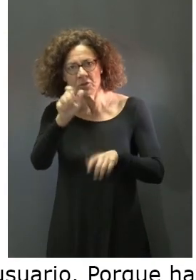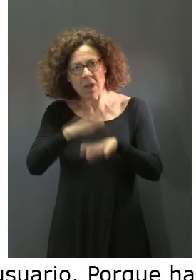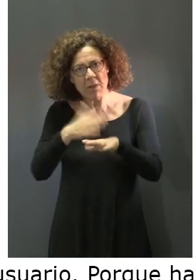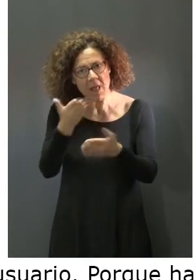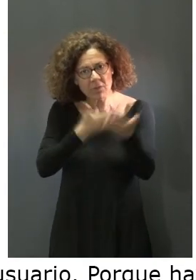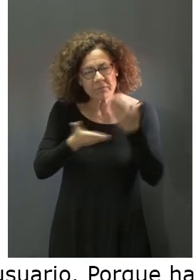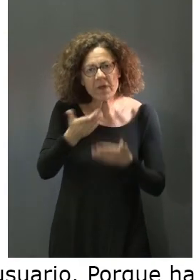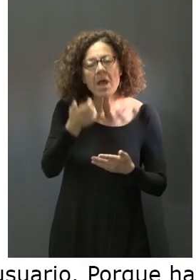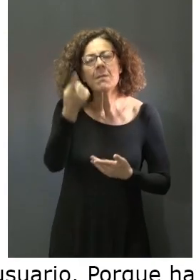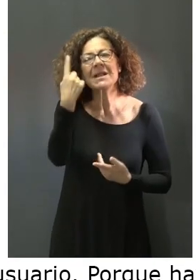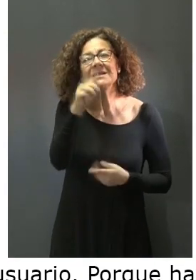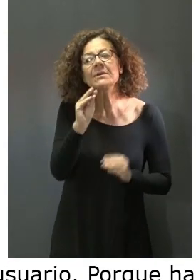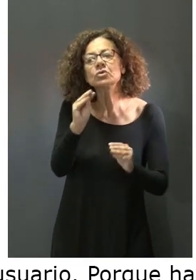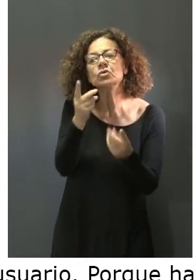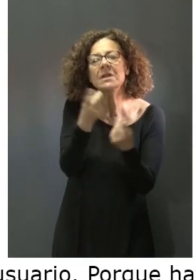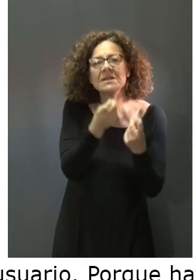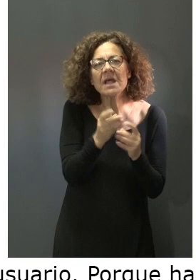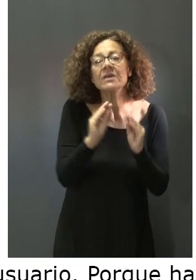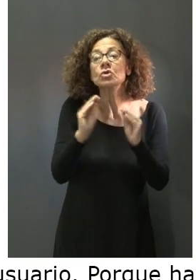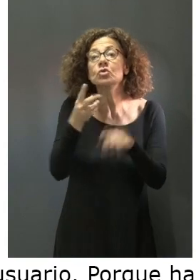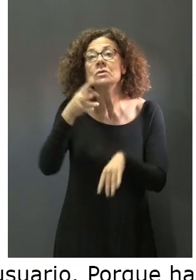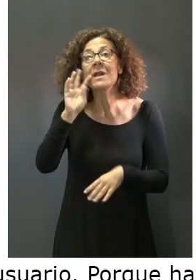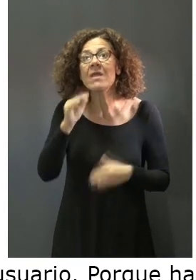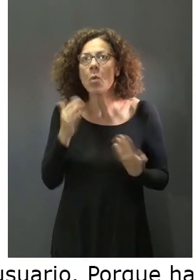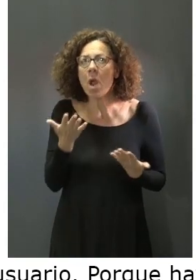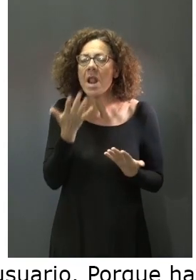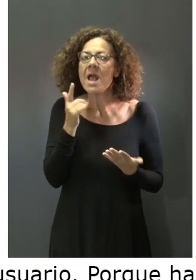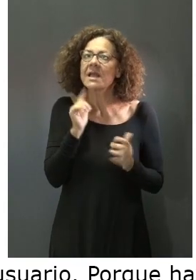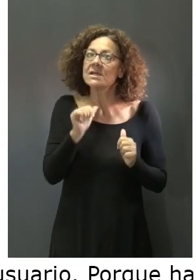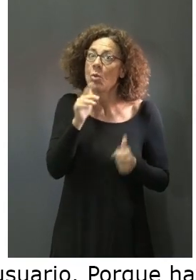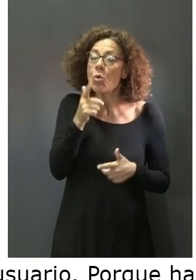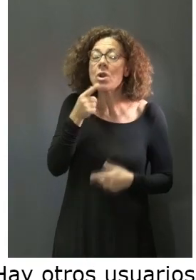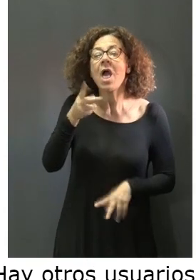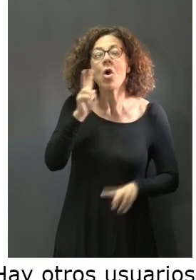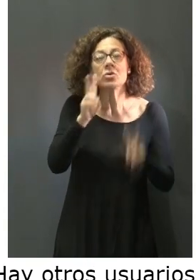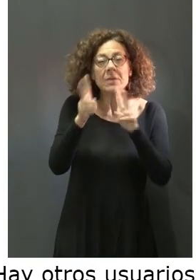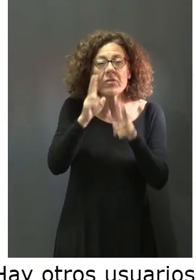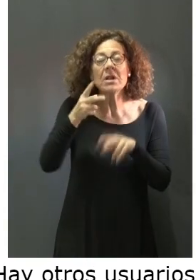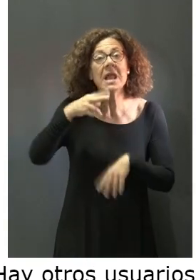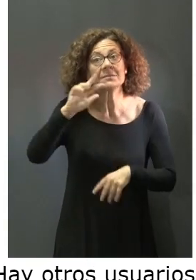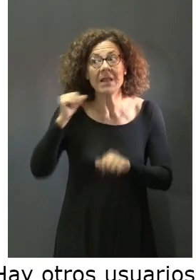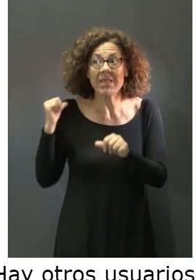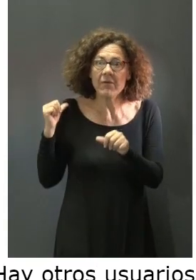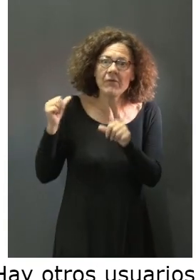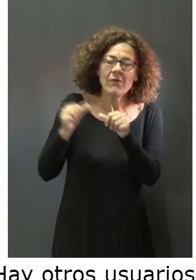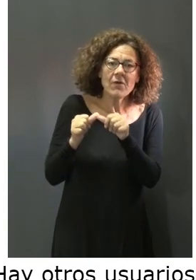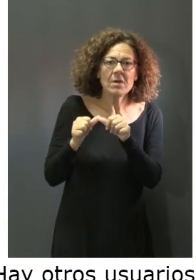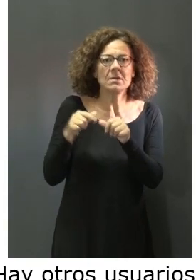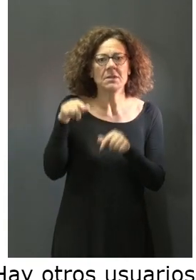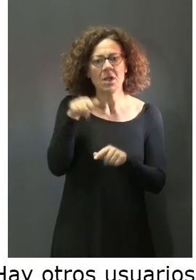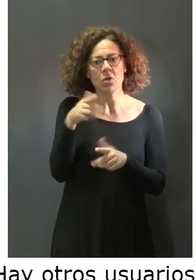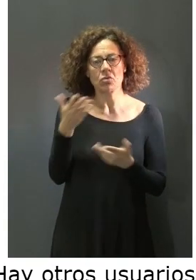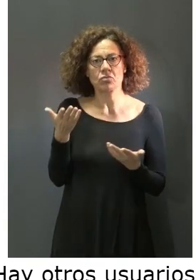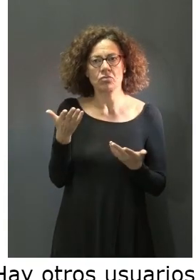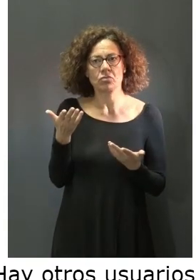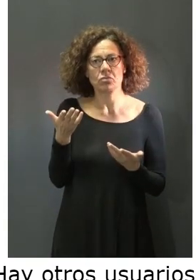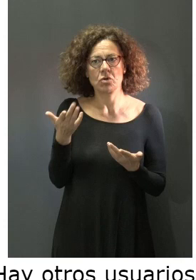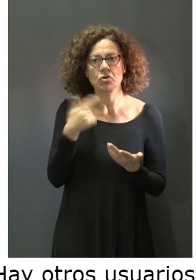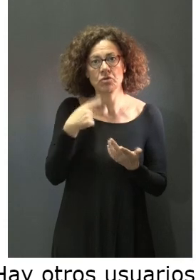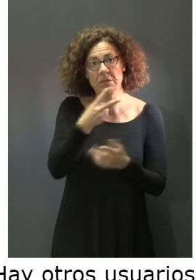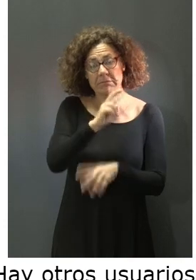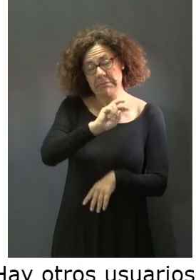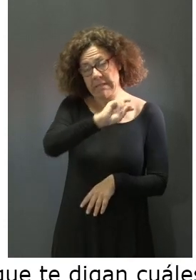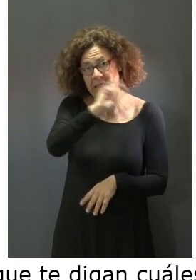te digan cuáles son sus necesidades, su experiencia, que nacen fruto de la observación y del trabajo diario con los